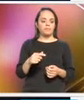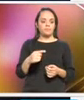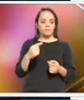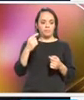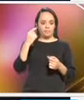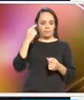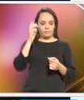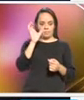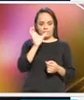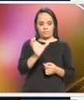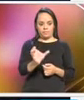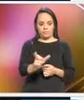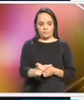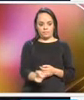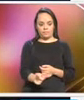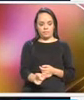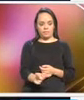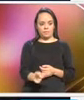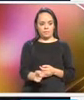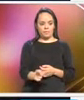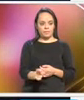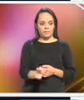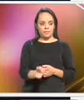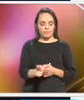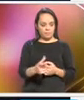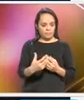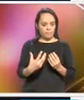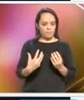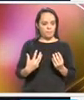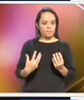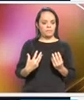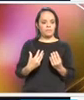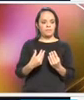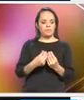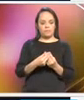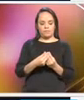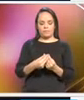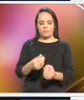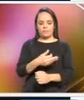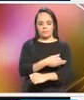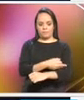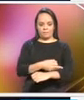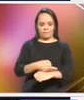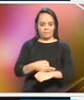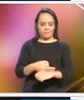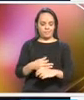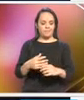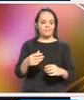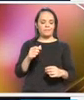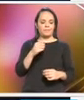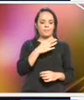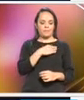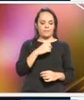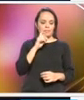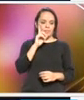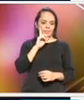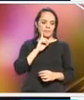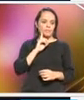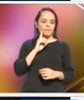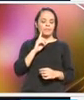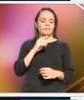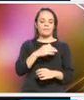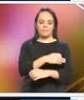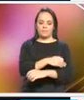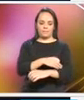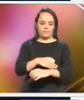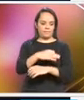que es muy acercada, muy allegada a su propia familia, ¿no? A sus hijas, a toda la relación familiar.